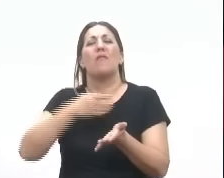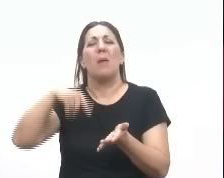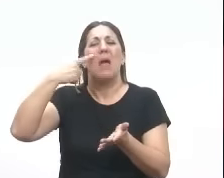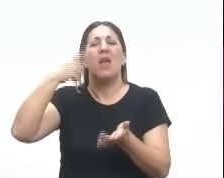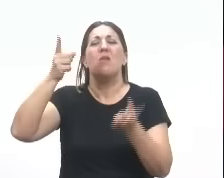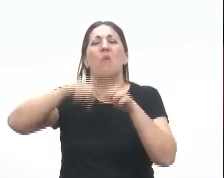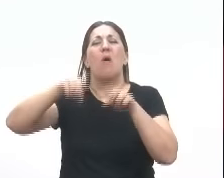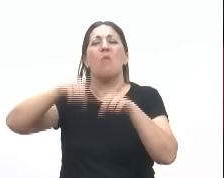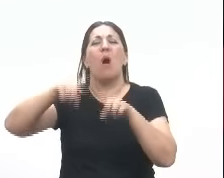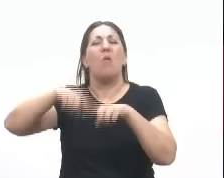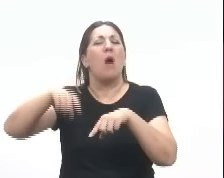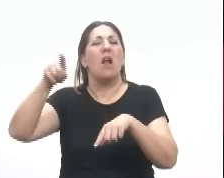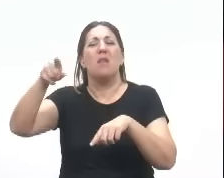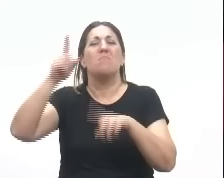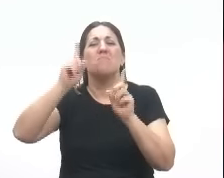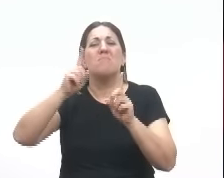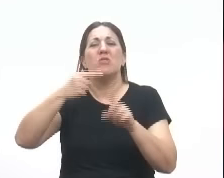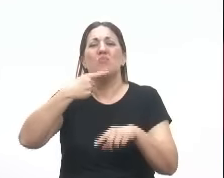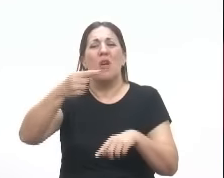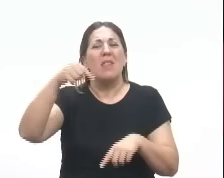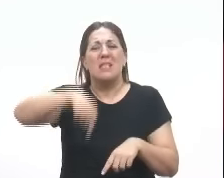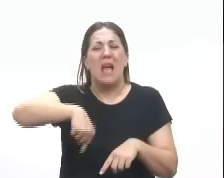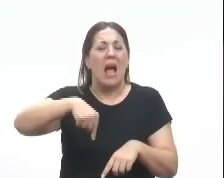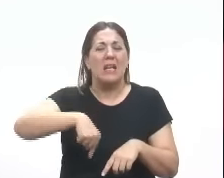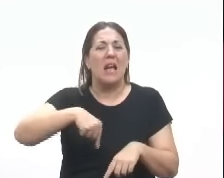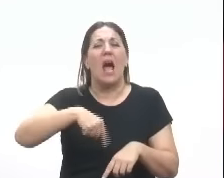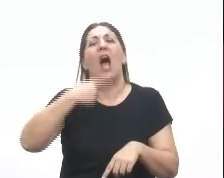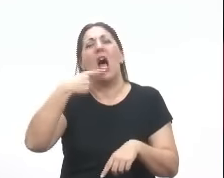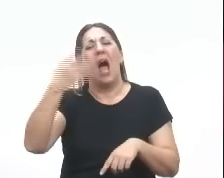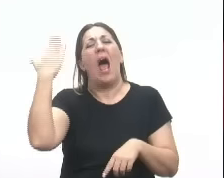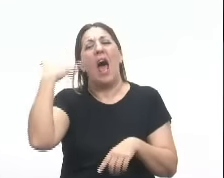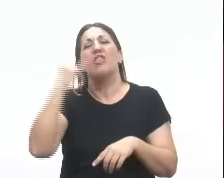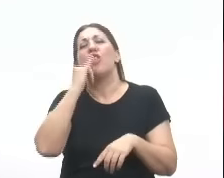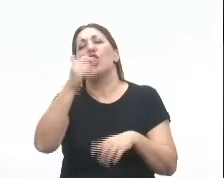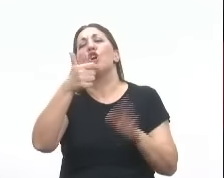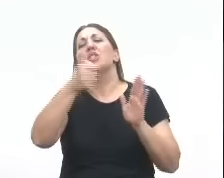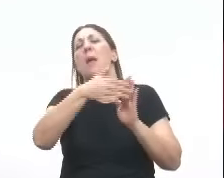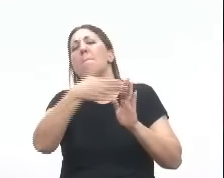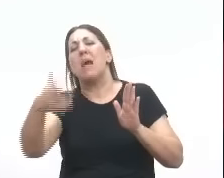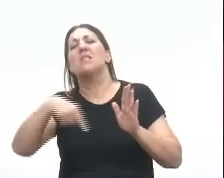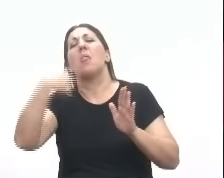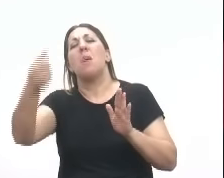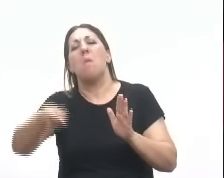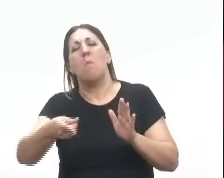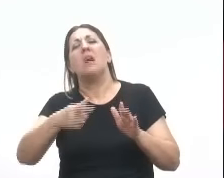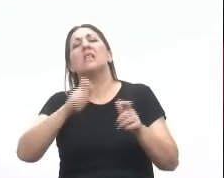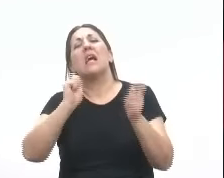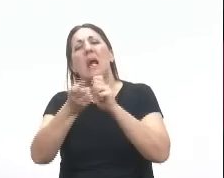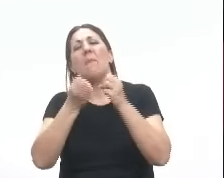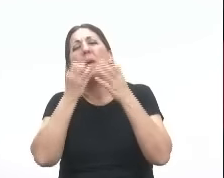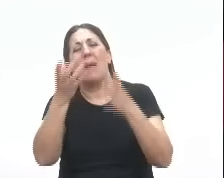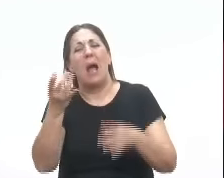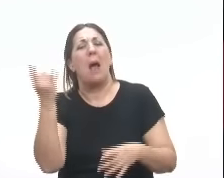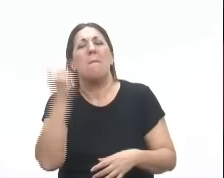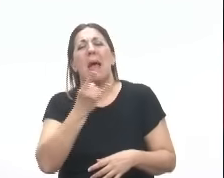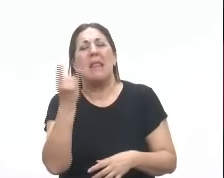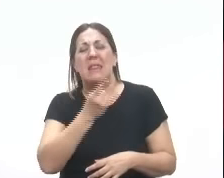acá, en el Salón de las Provincias, que todo iba a mejorar el segundo semestre, pero tuvo que echarlo el presidente, porque le mintió al